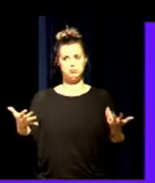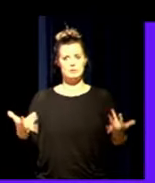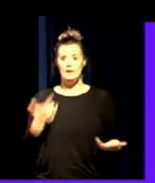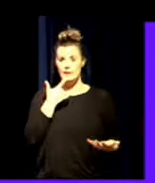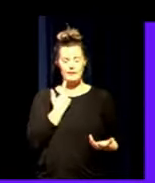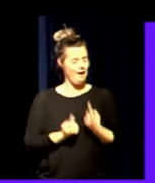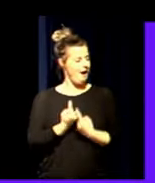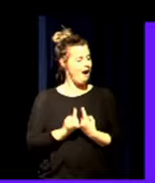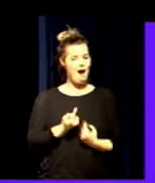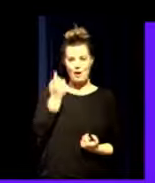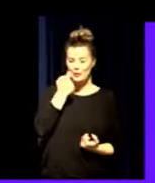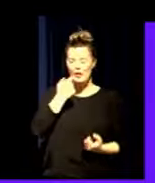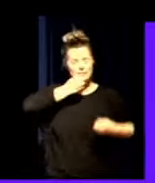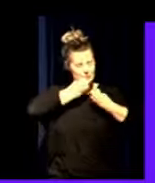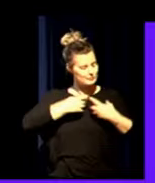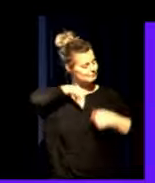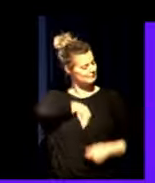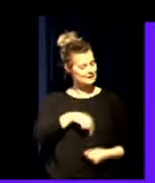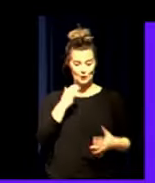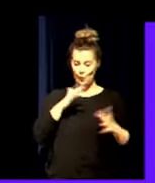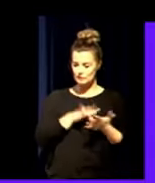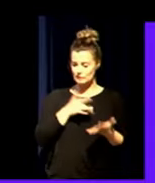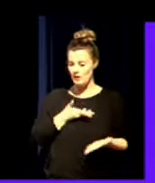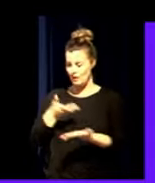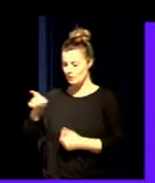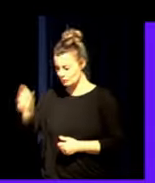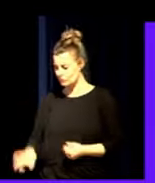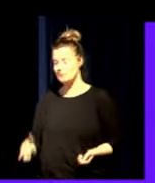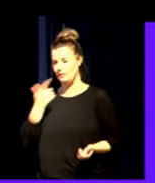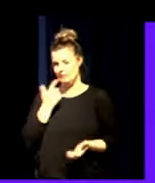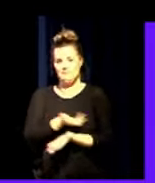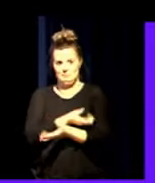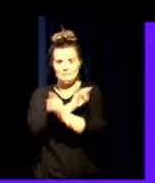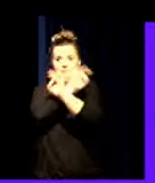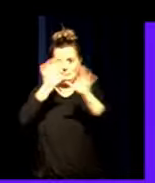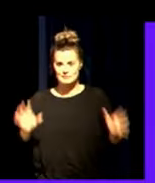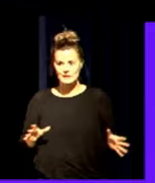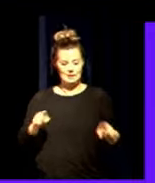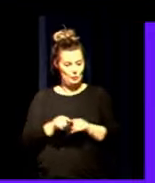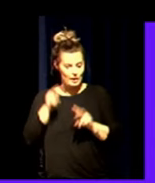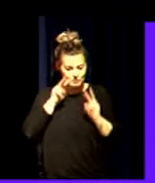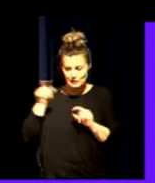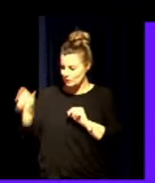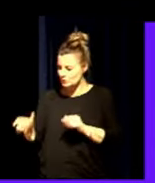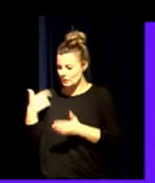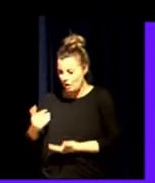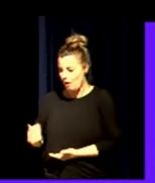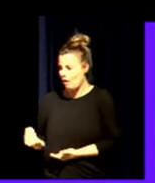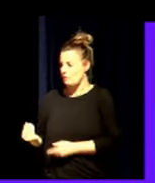bien me siento cuando ayuda a esta persona a efectivamente que salga de donde ha estado, por lo menos vea las cosas de otra